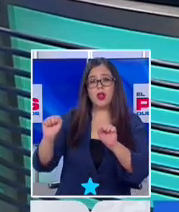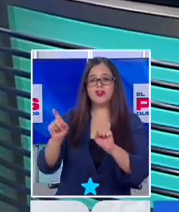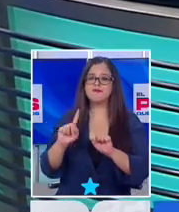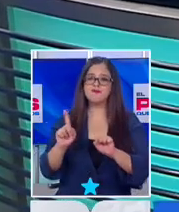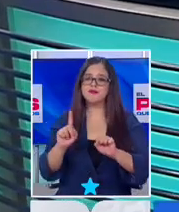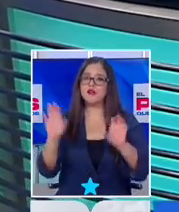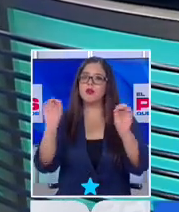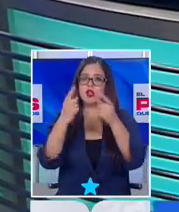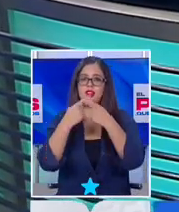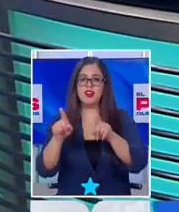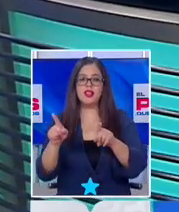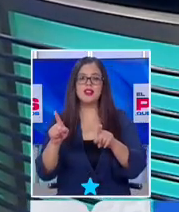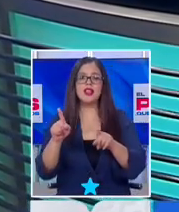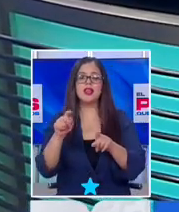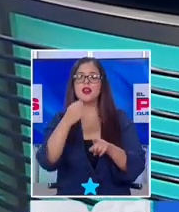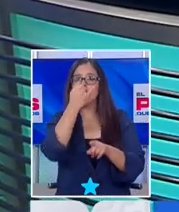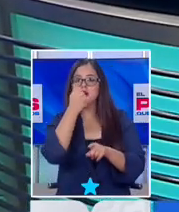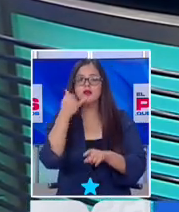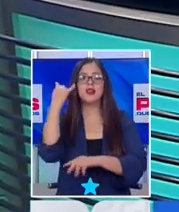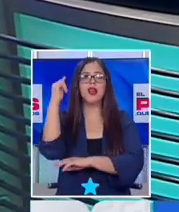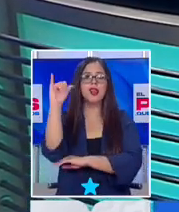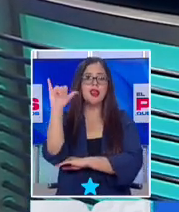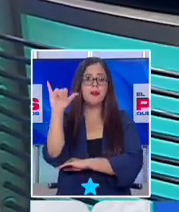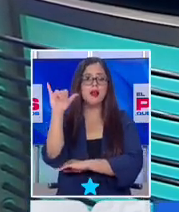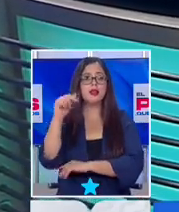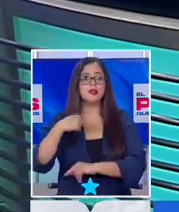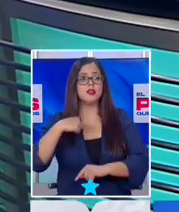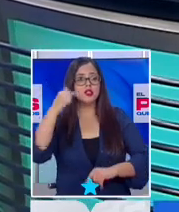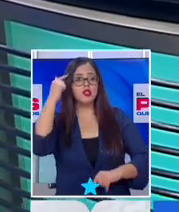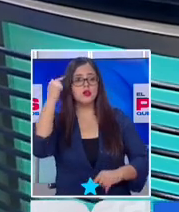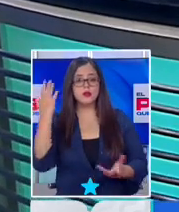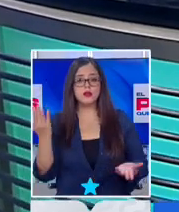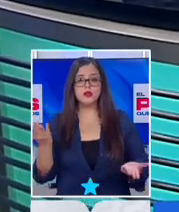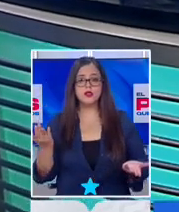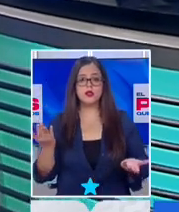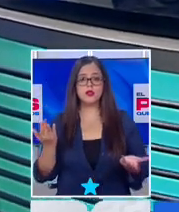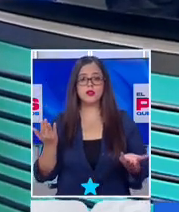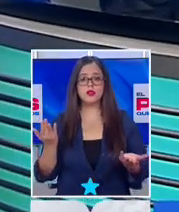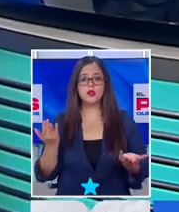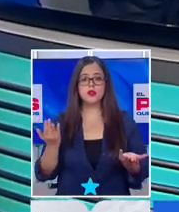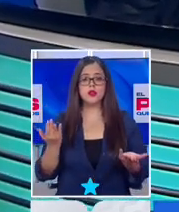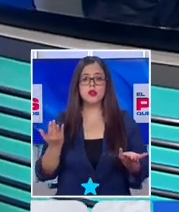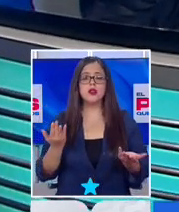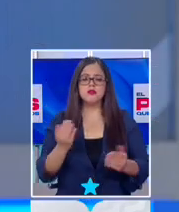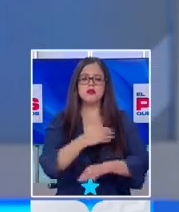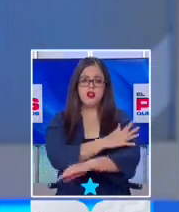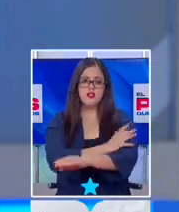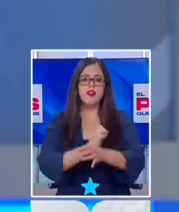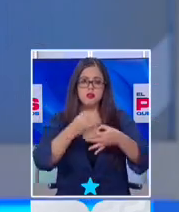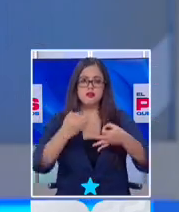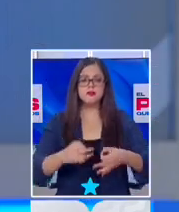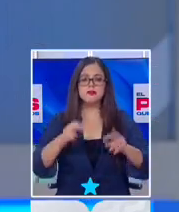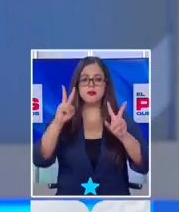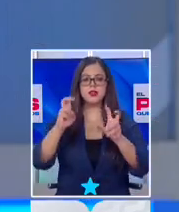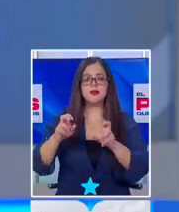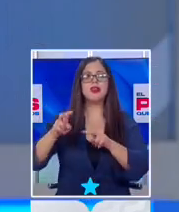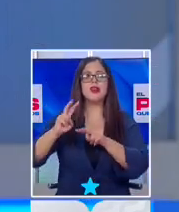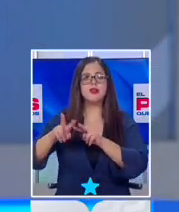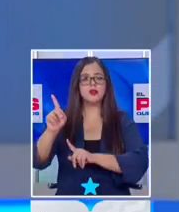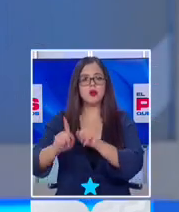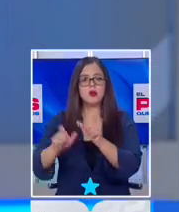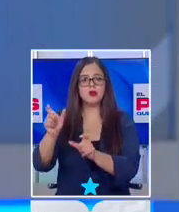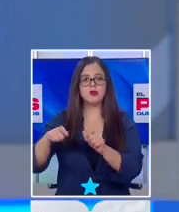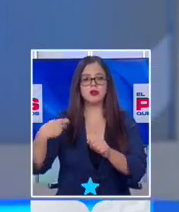y yo pienso pienso de muy buena fe respecto a planteamientos que han hecho senadores